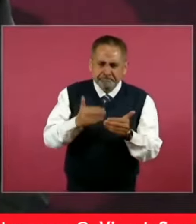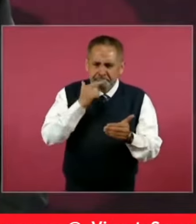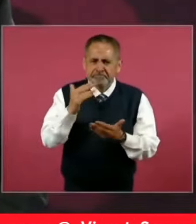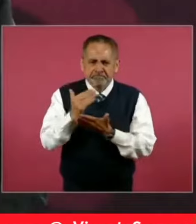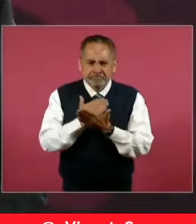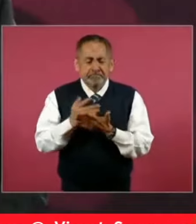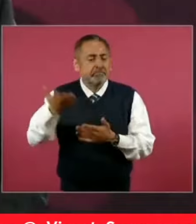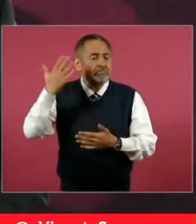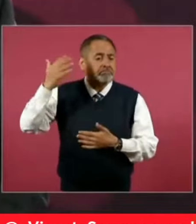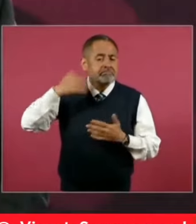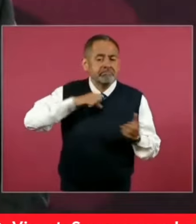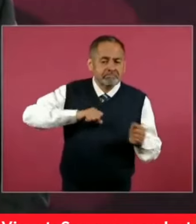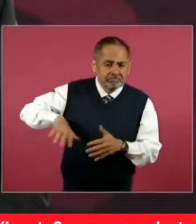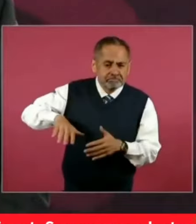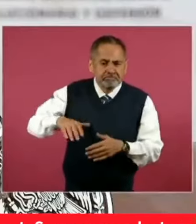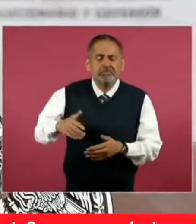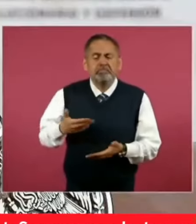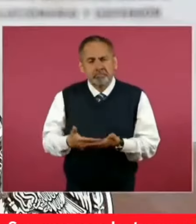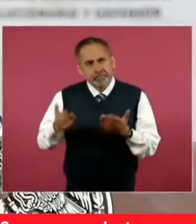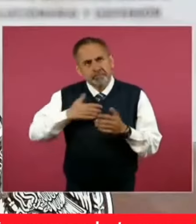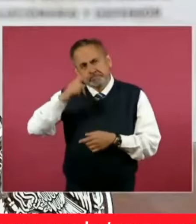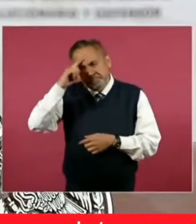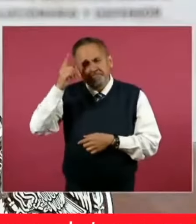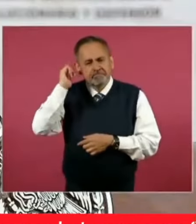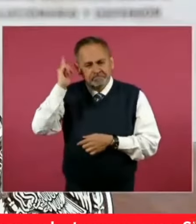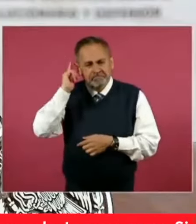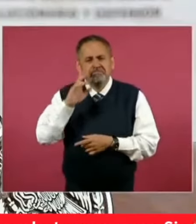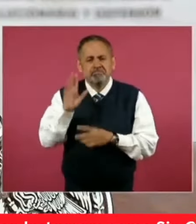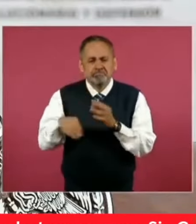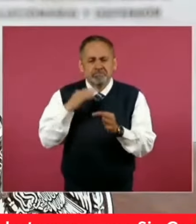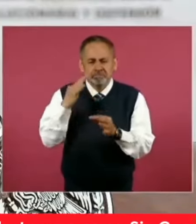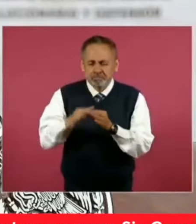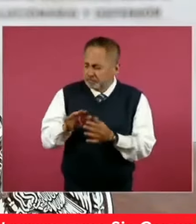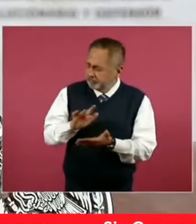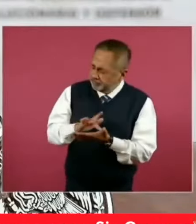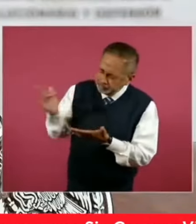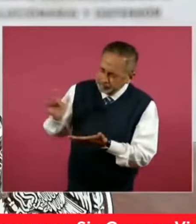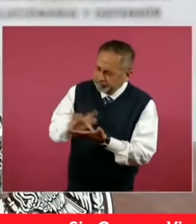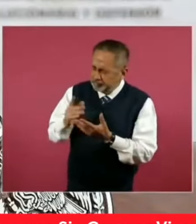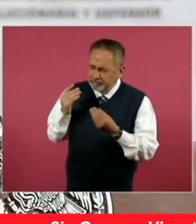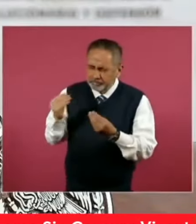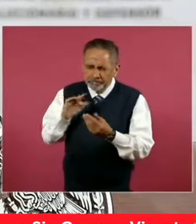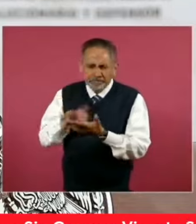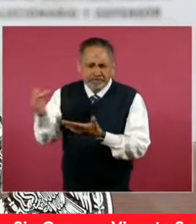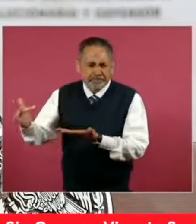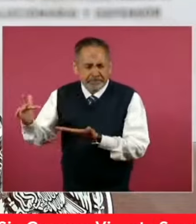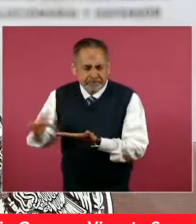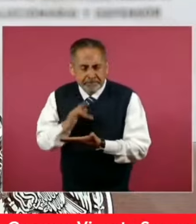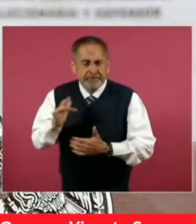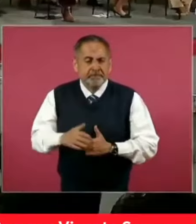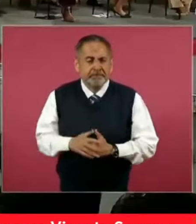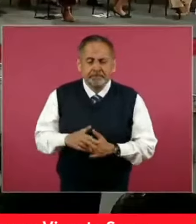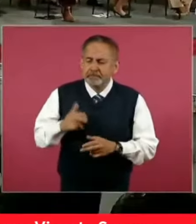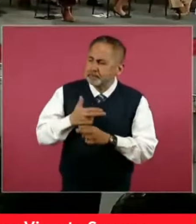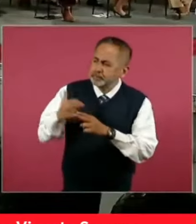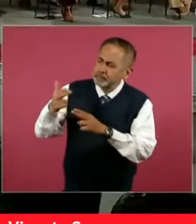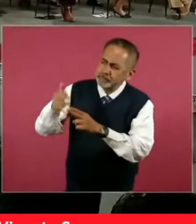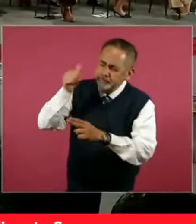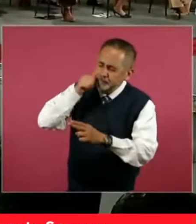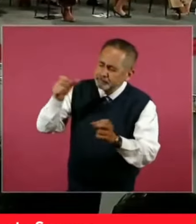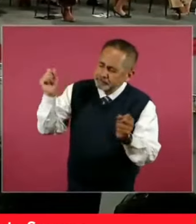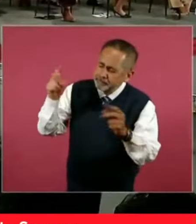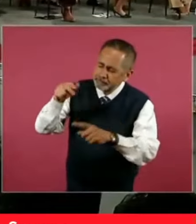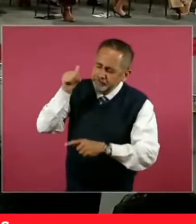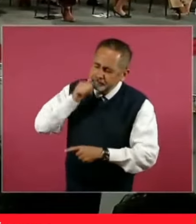pasando del olvido a la esperanza. Gracias, muchas gracias por su invaluable apoyo. Hasta siempre, señor